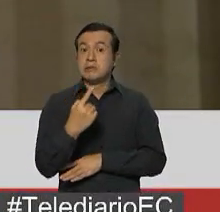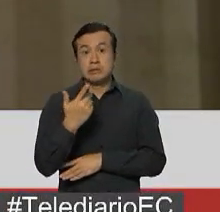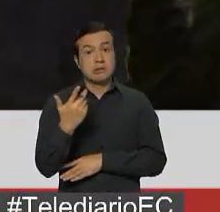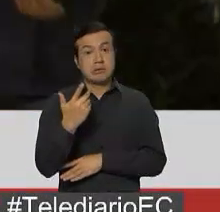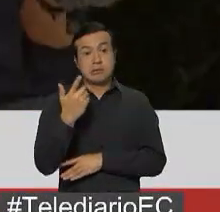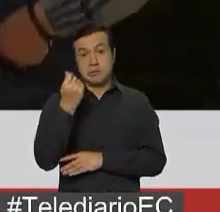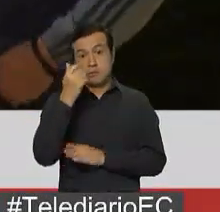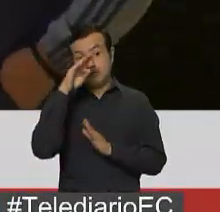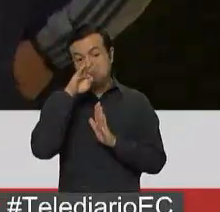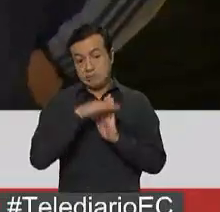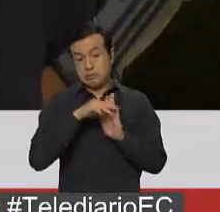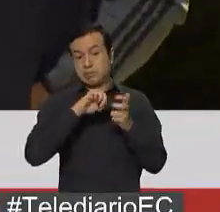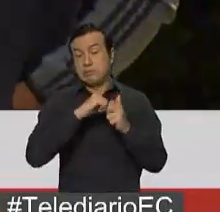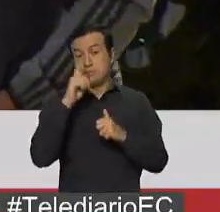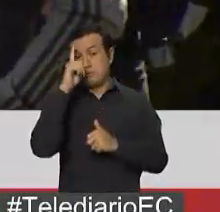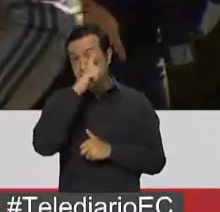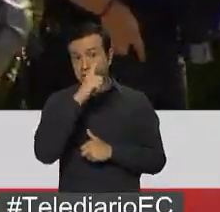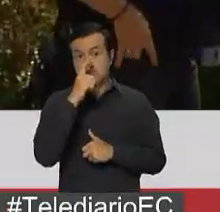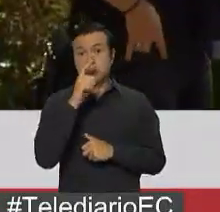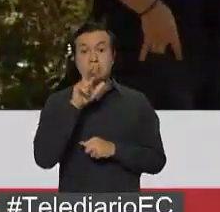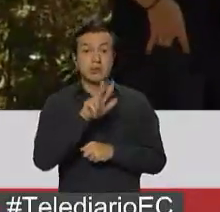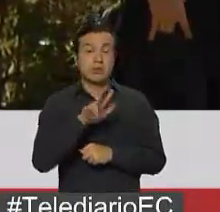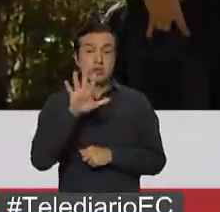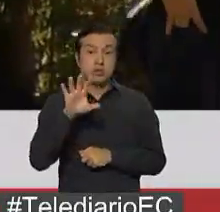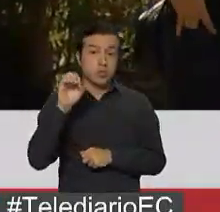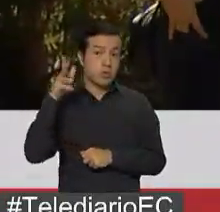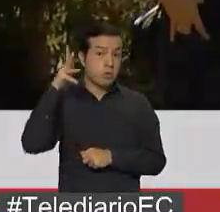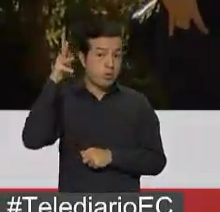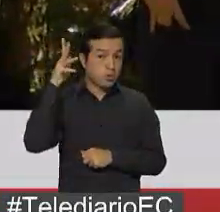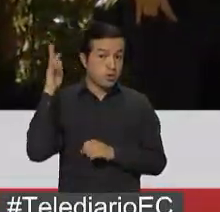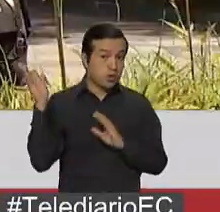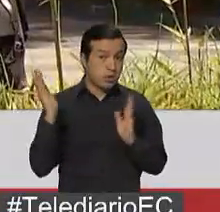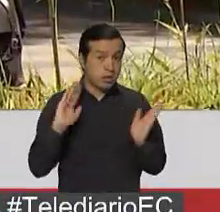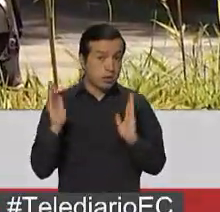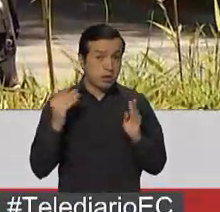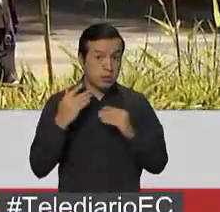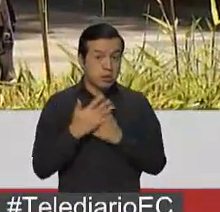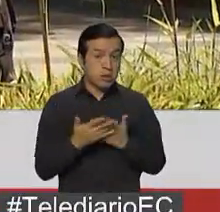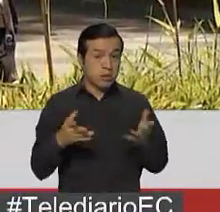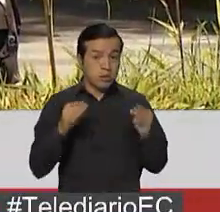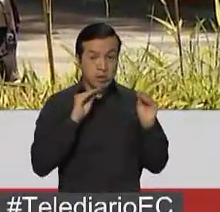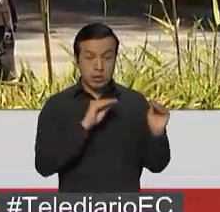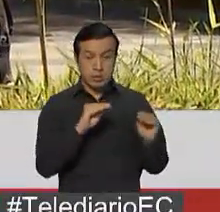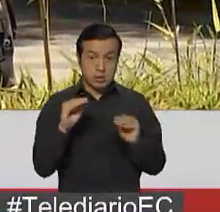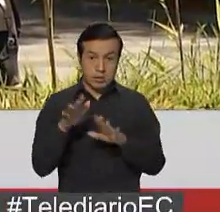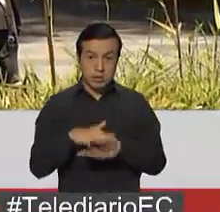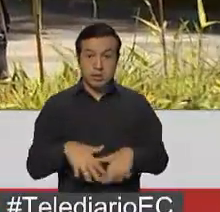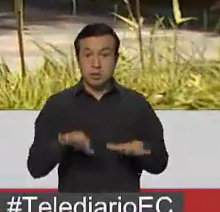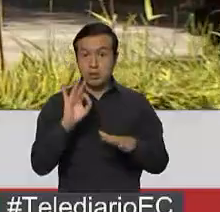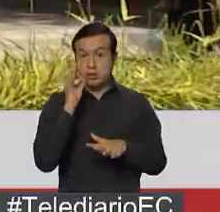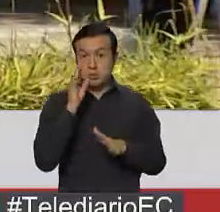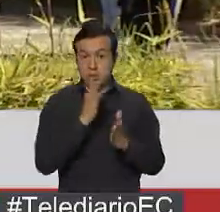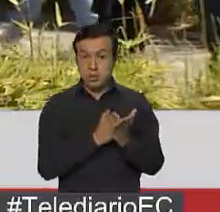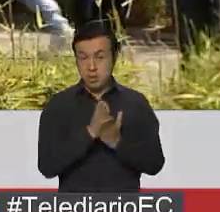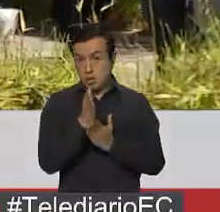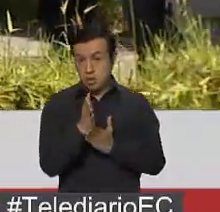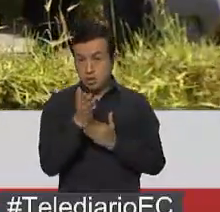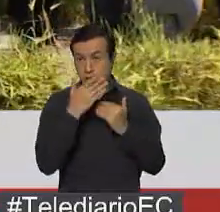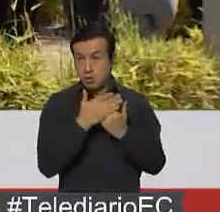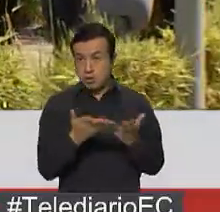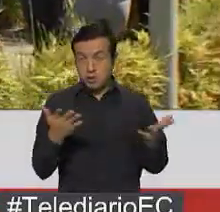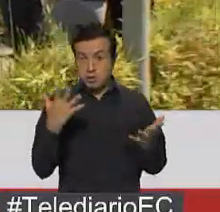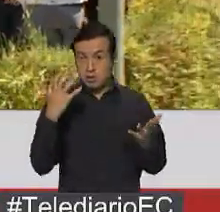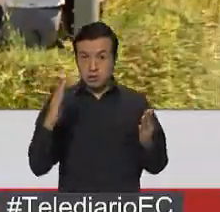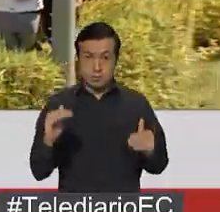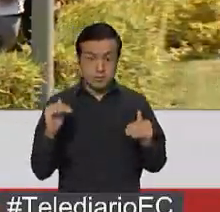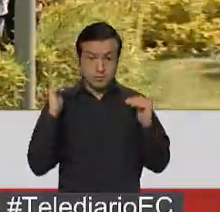este recorte será un golpe para la estabilidad de 350 docentes ocasionales que imparten clases en las 19 carreras de pregrado 15